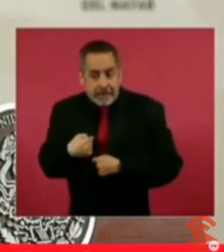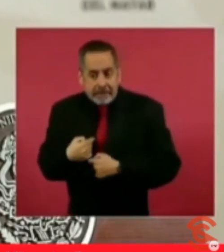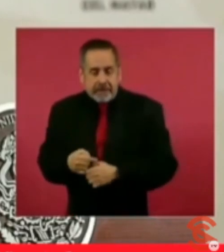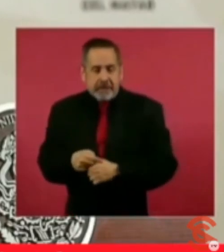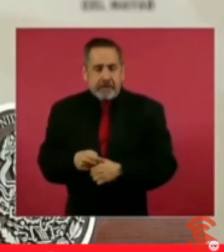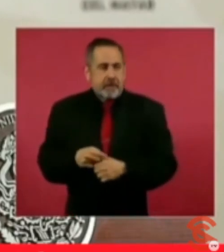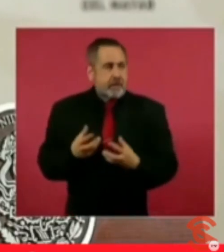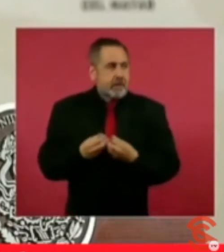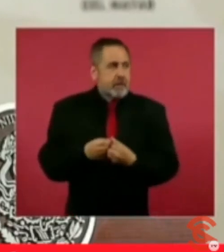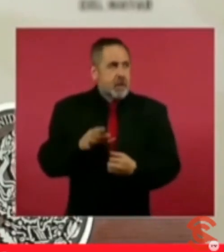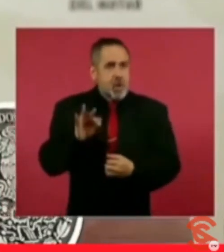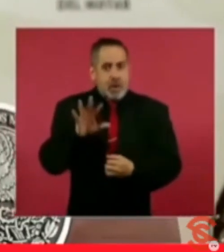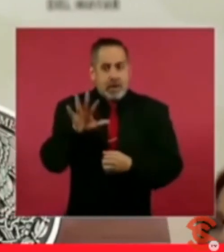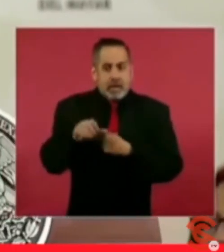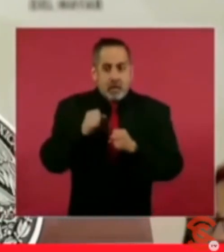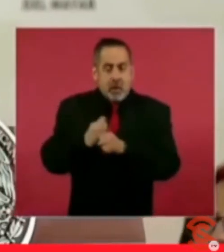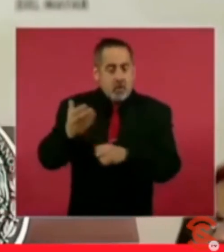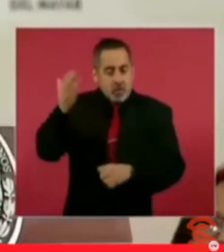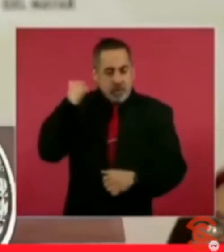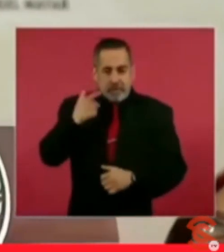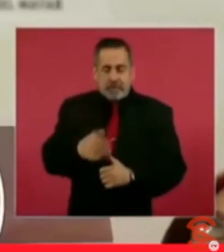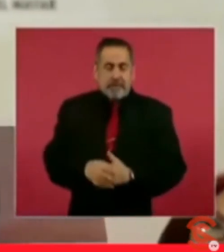45.